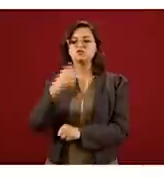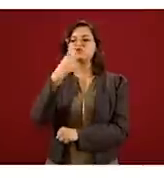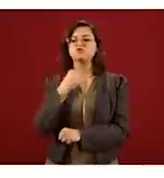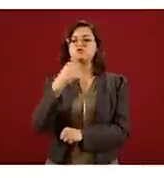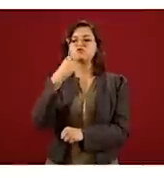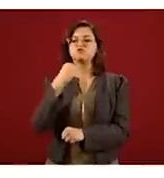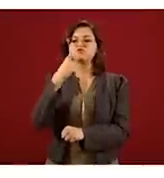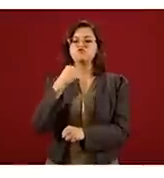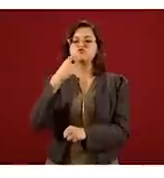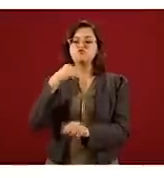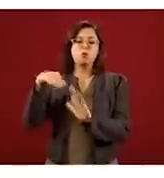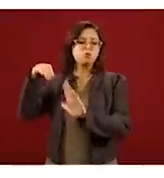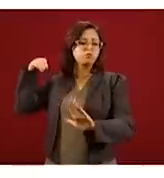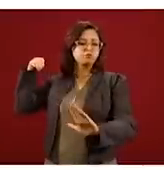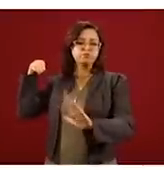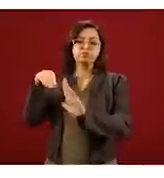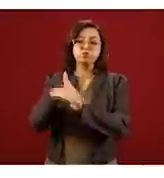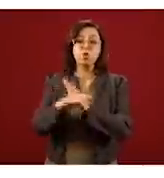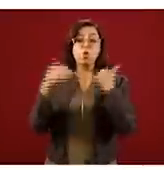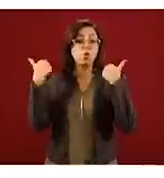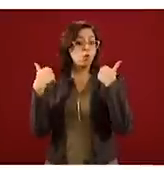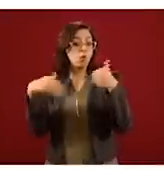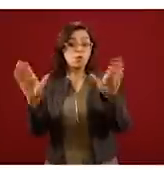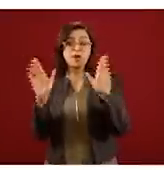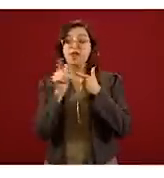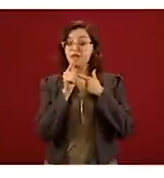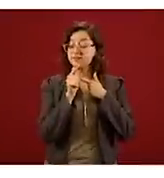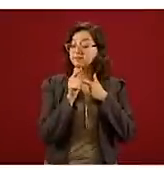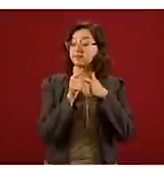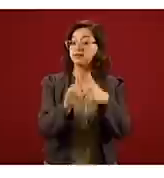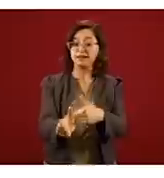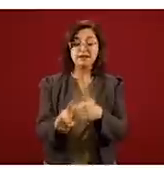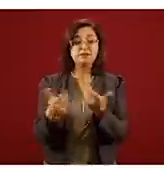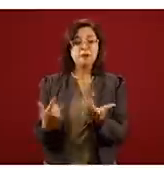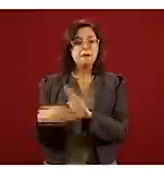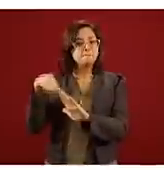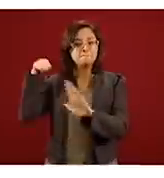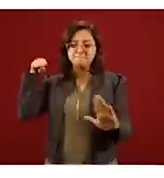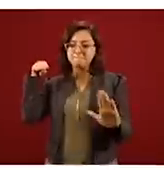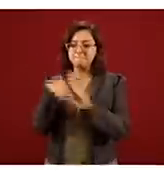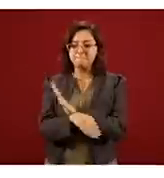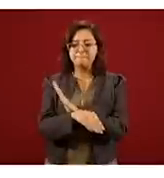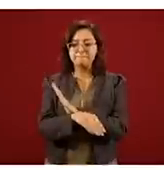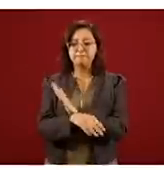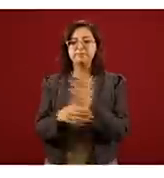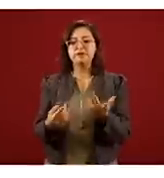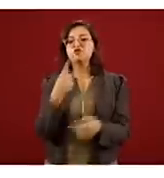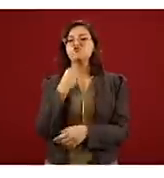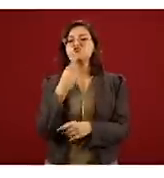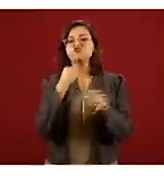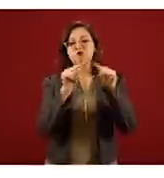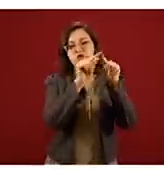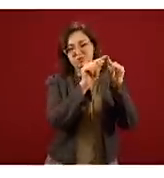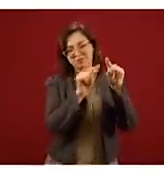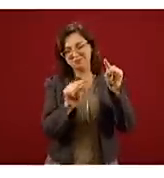Si no se hubiese detenido la caída, el comportamiento de la producción hoy sería este, es decir, andaríamos en